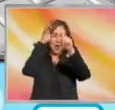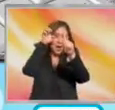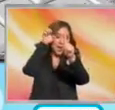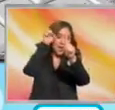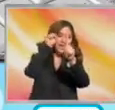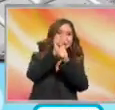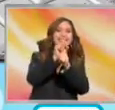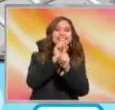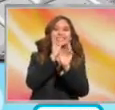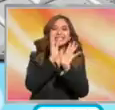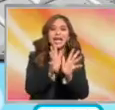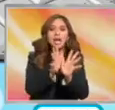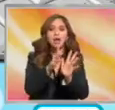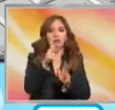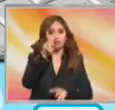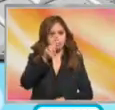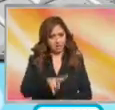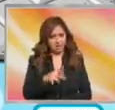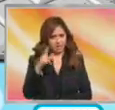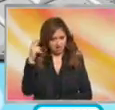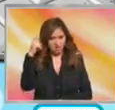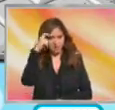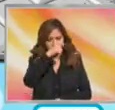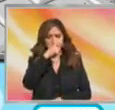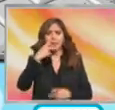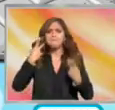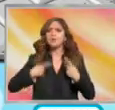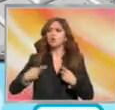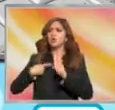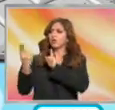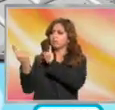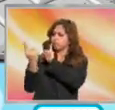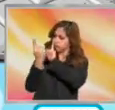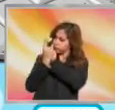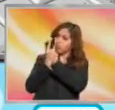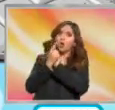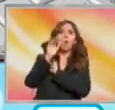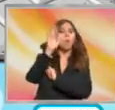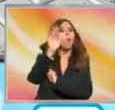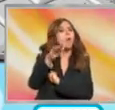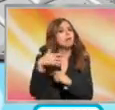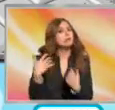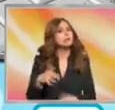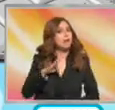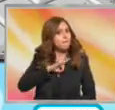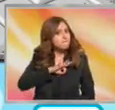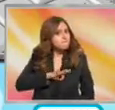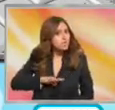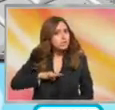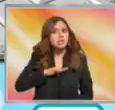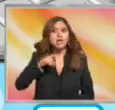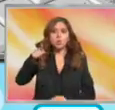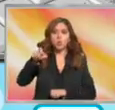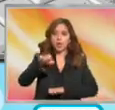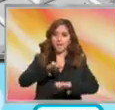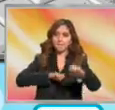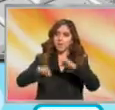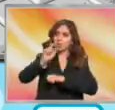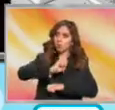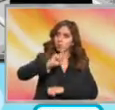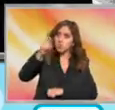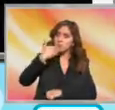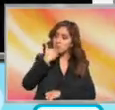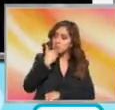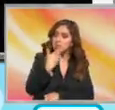que cuesta trabajo, ¿no? Sí. La gente se empieza a acercar y te felicita, te dice, oye, felicidades, eres un empresario exitoso, conseguiste lo que...